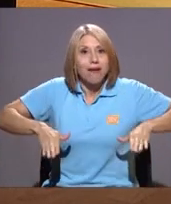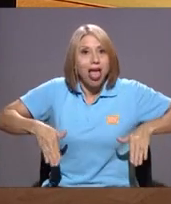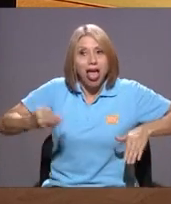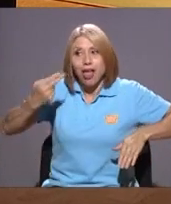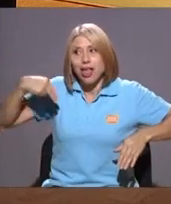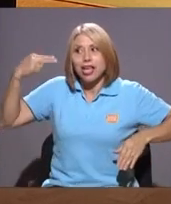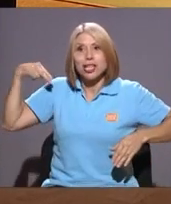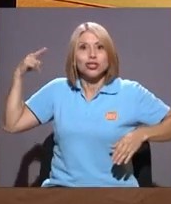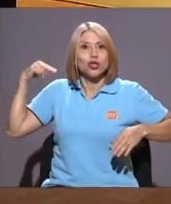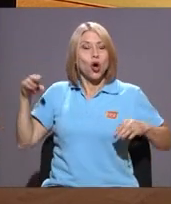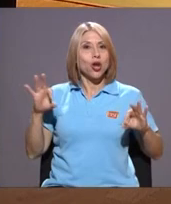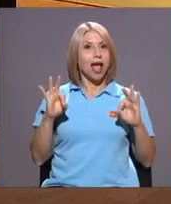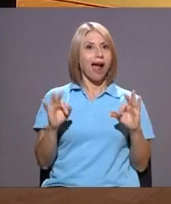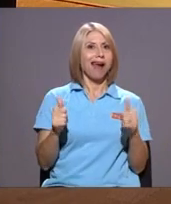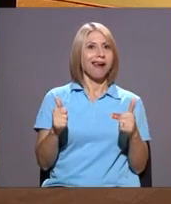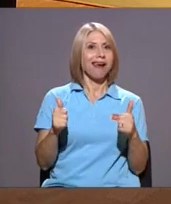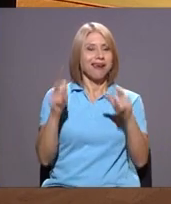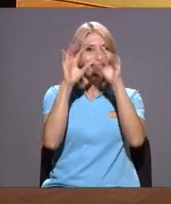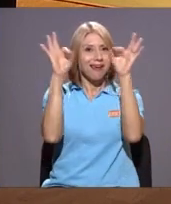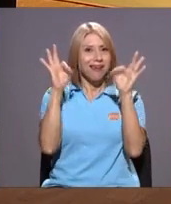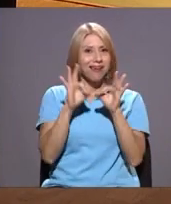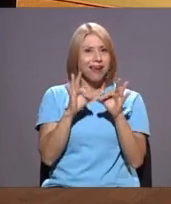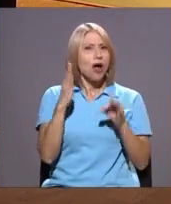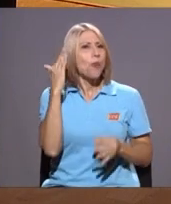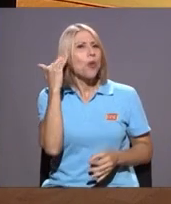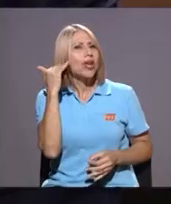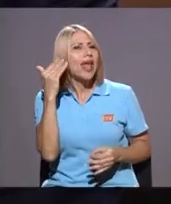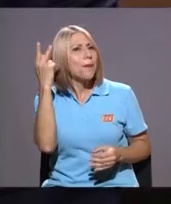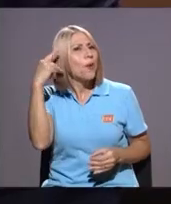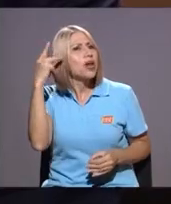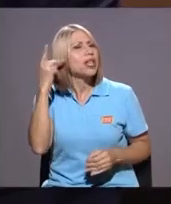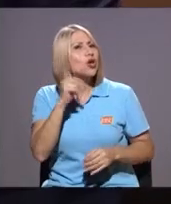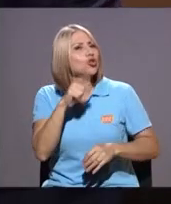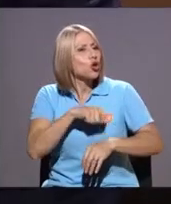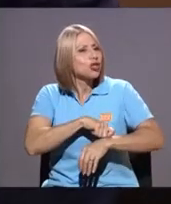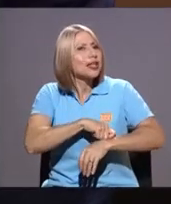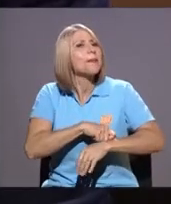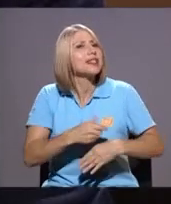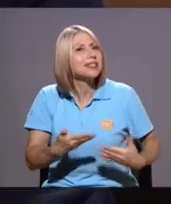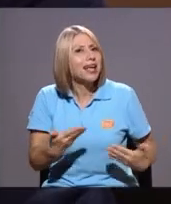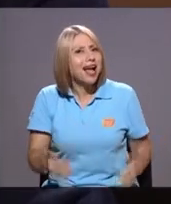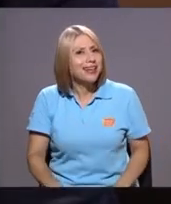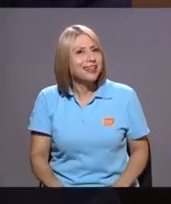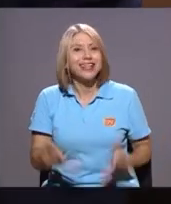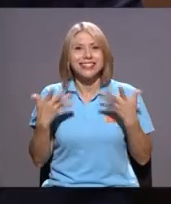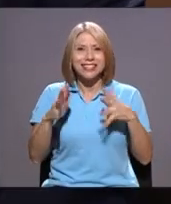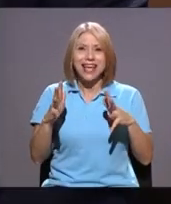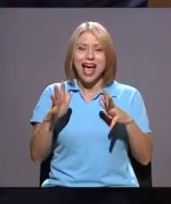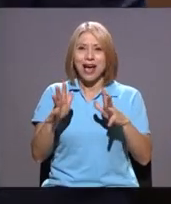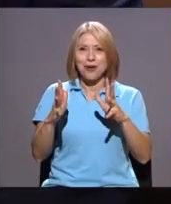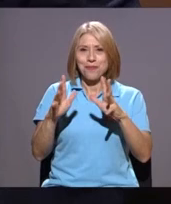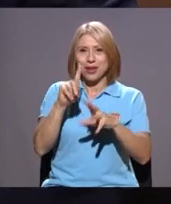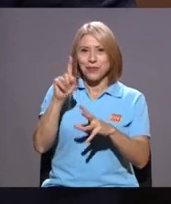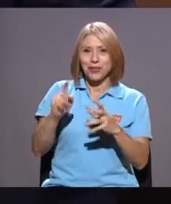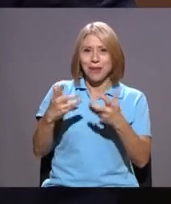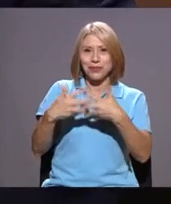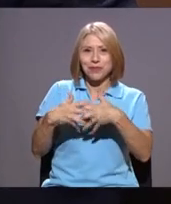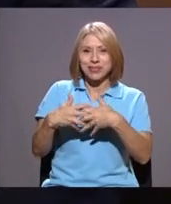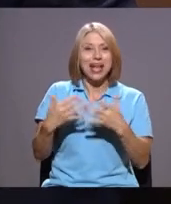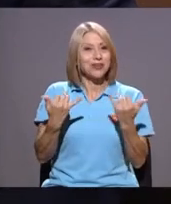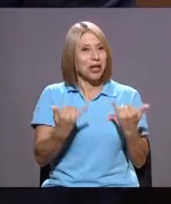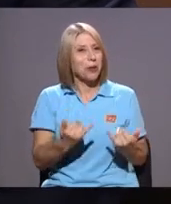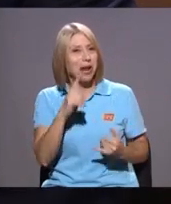los políticos no no se pellizcan ya preguntamos porque los empresarios no se predica ahora porque los políticos